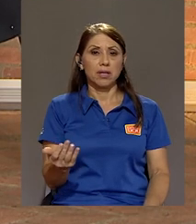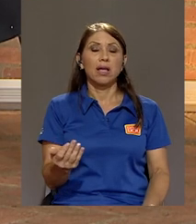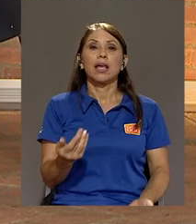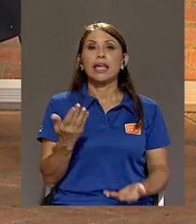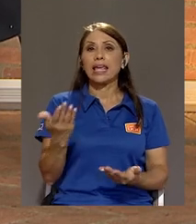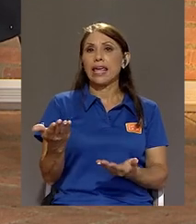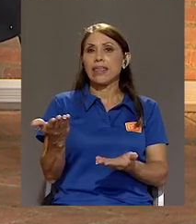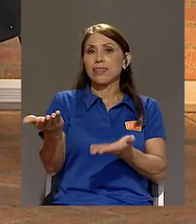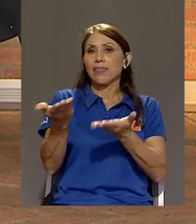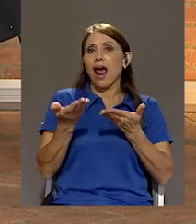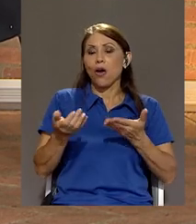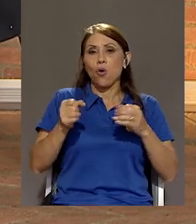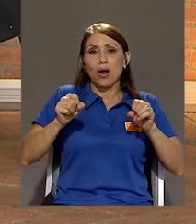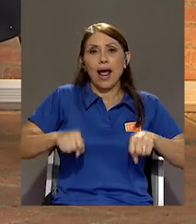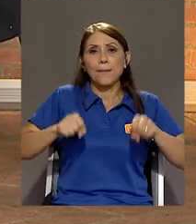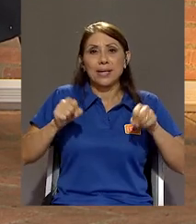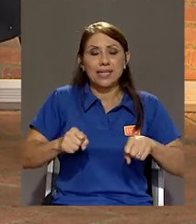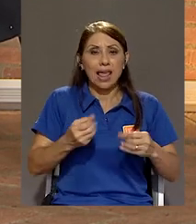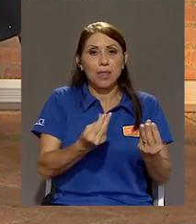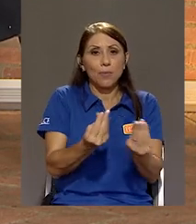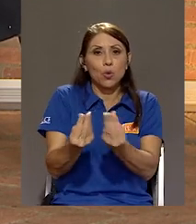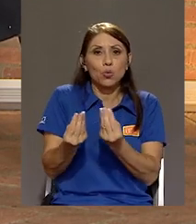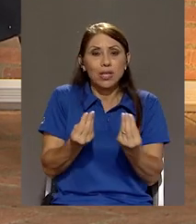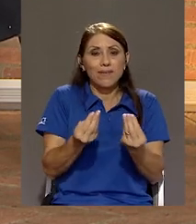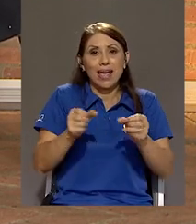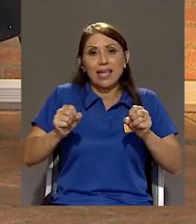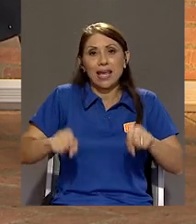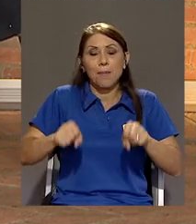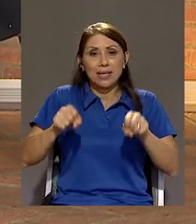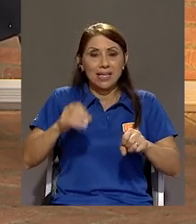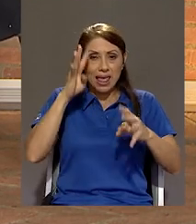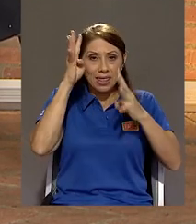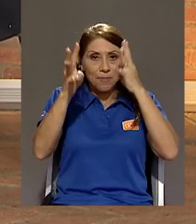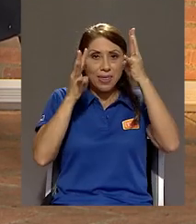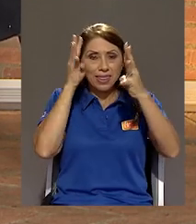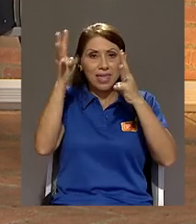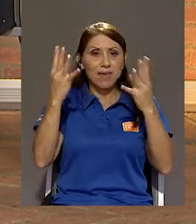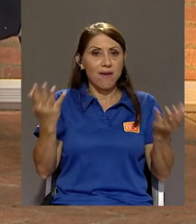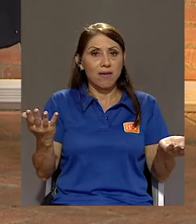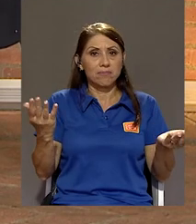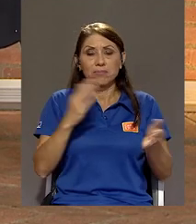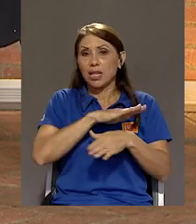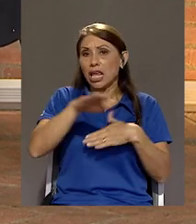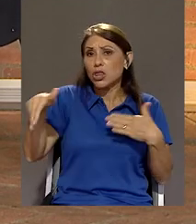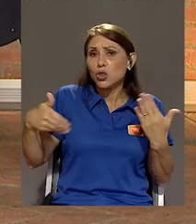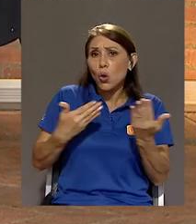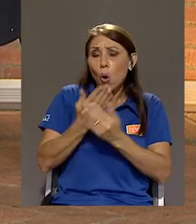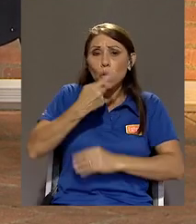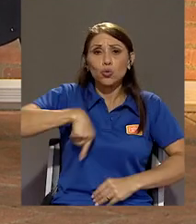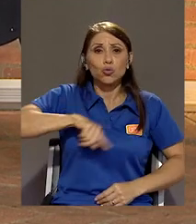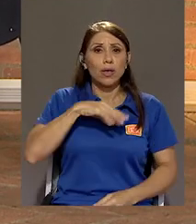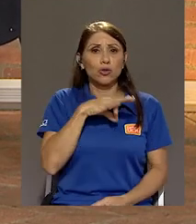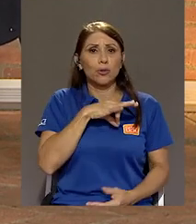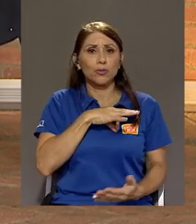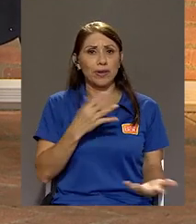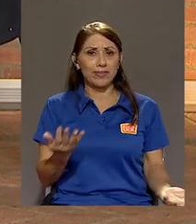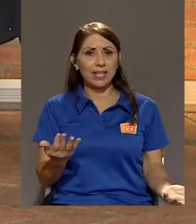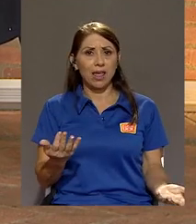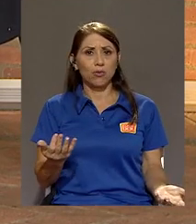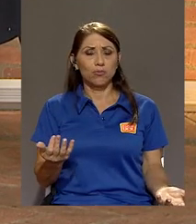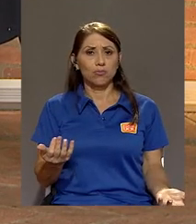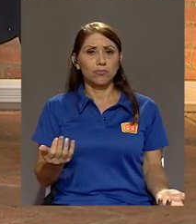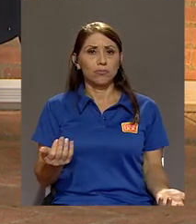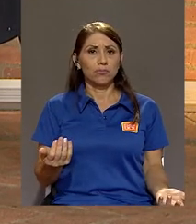trajo una capacidad productiva y una capacidad inventiva que, de la cual todos nos hemos beneficiado.